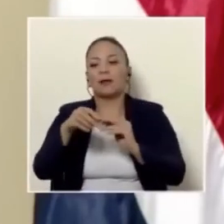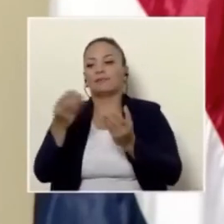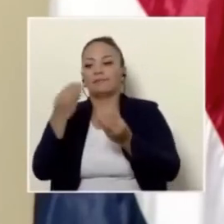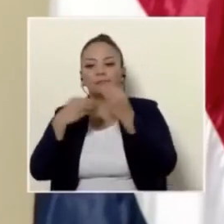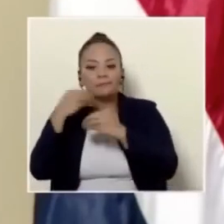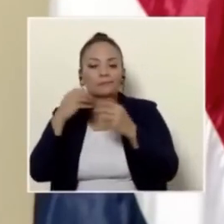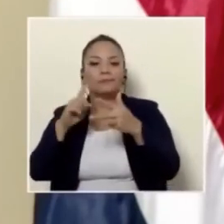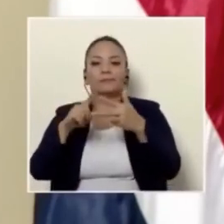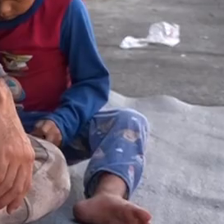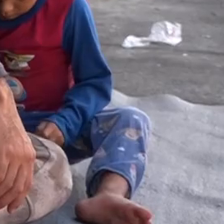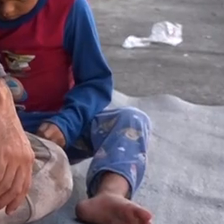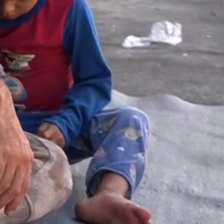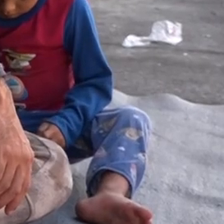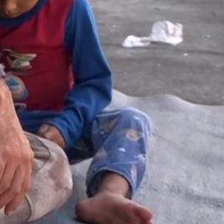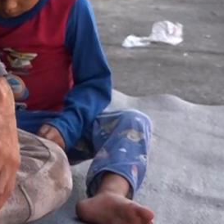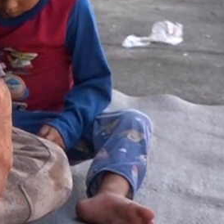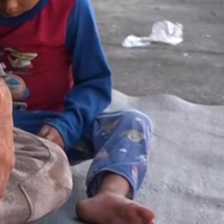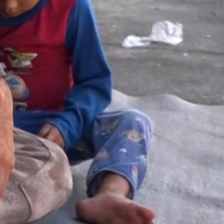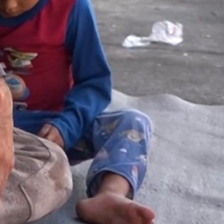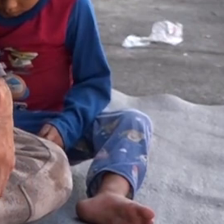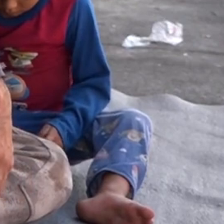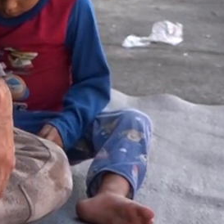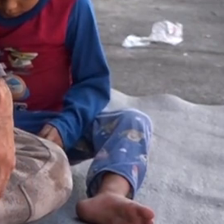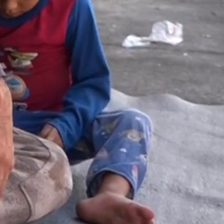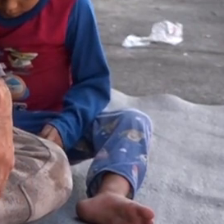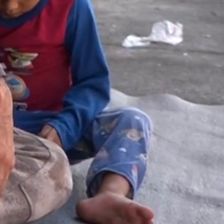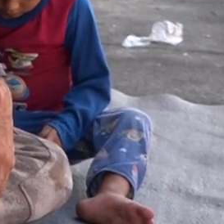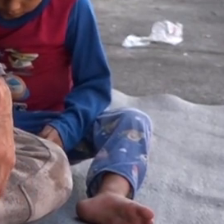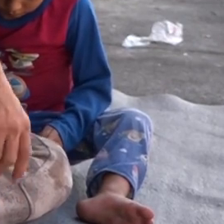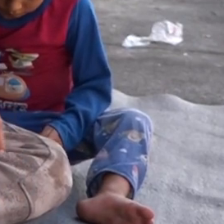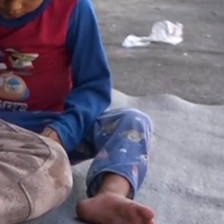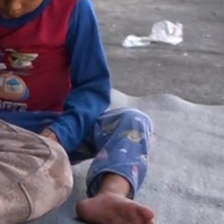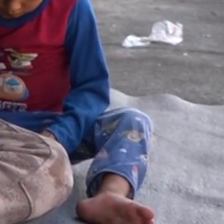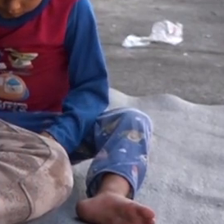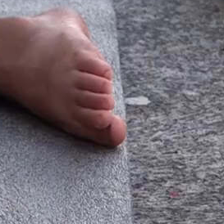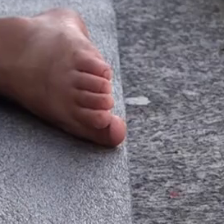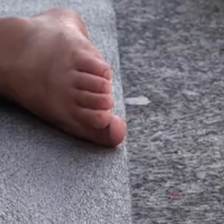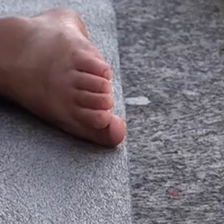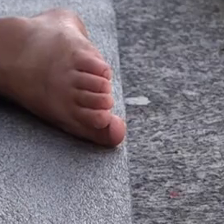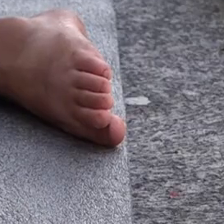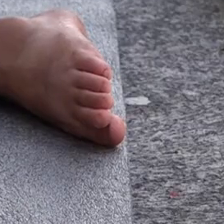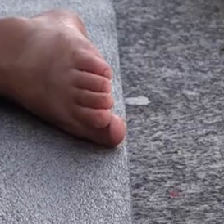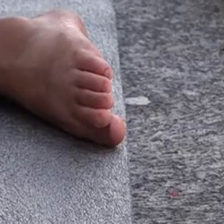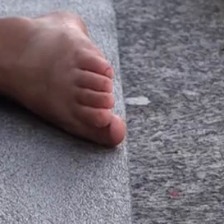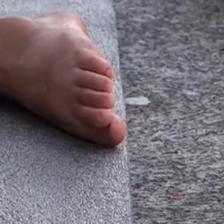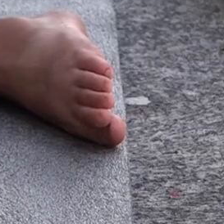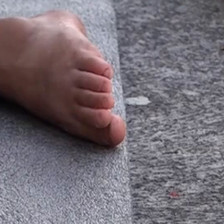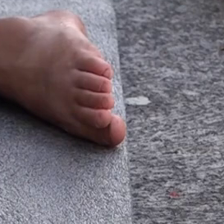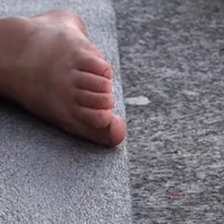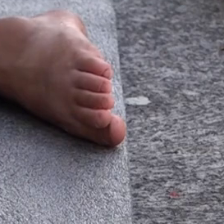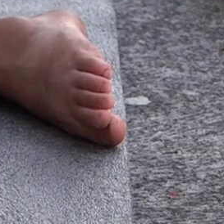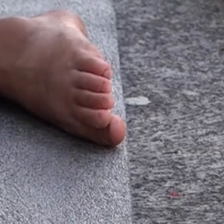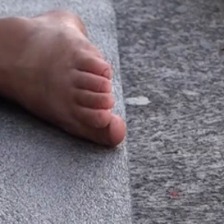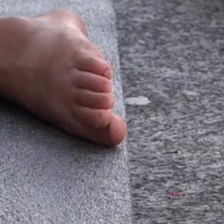médica esencial el plan también contempla destinar recursos del Estado para trasladar en buses a los venezolanos a la frontera